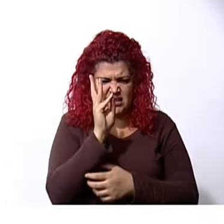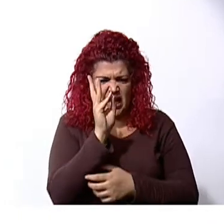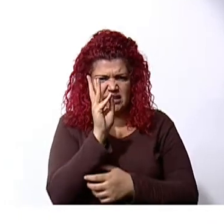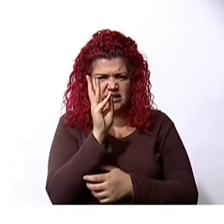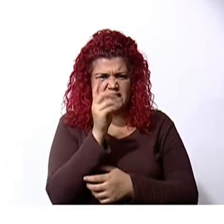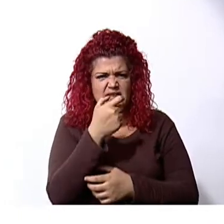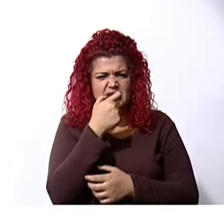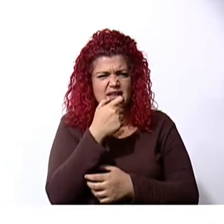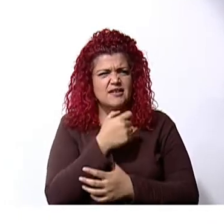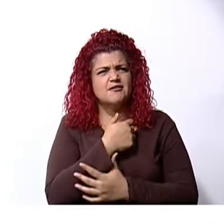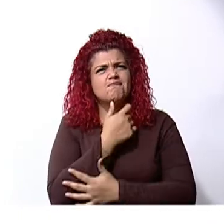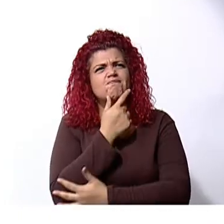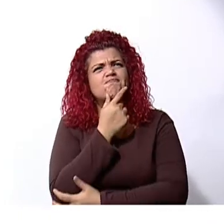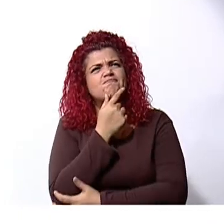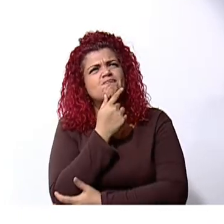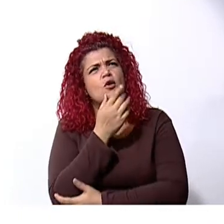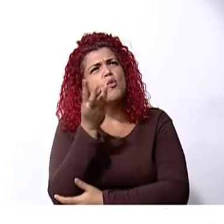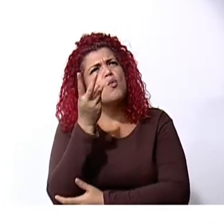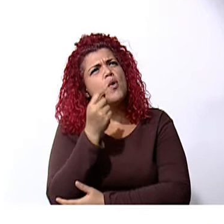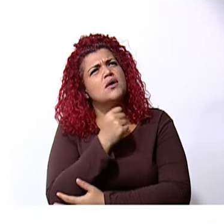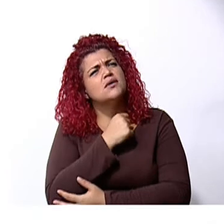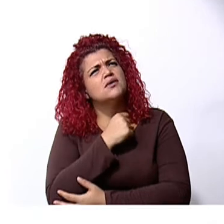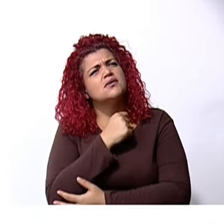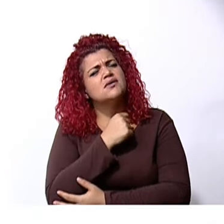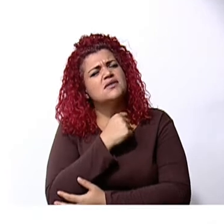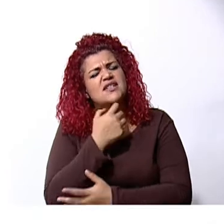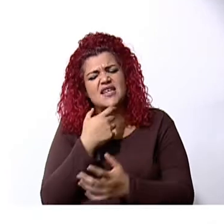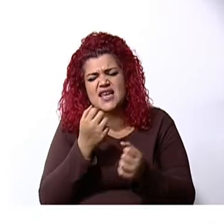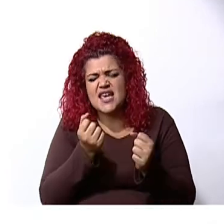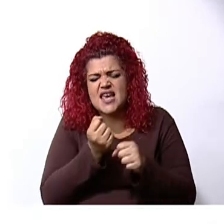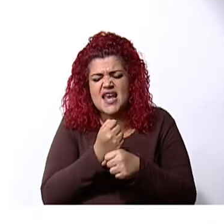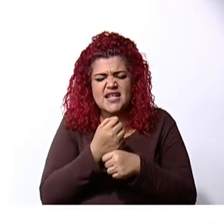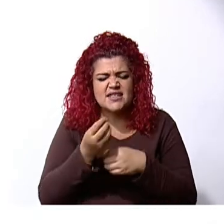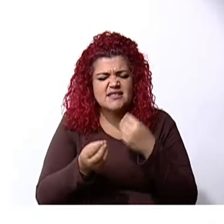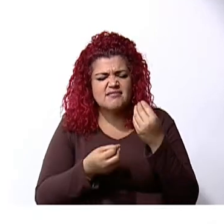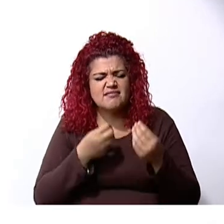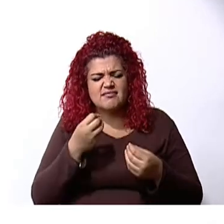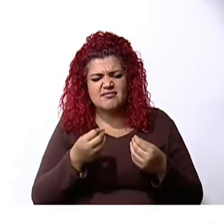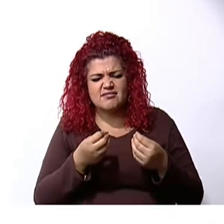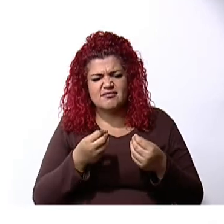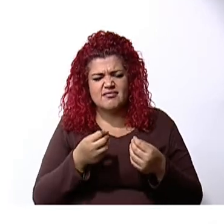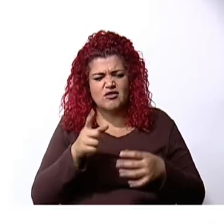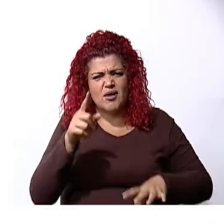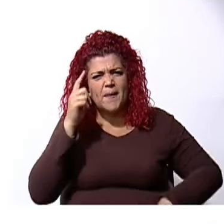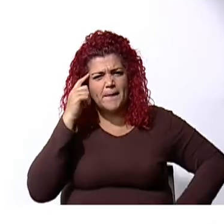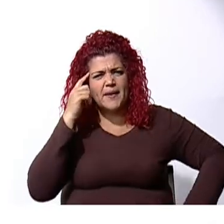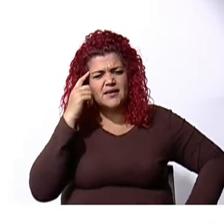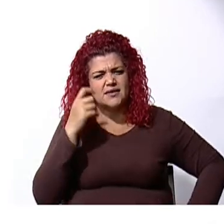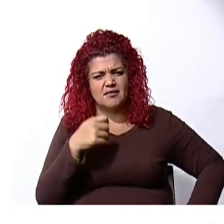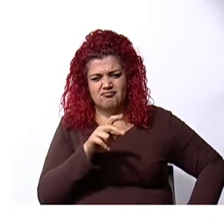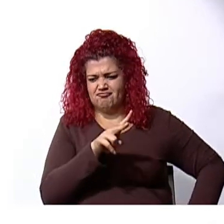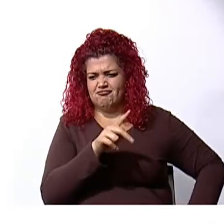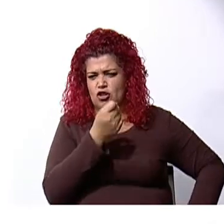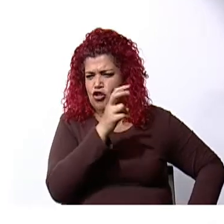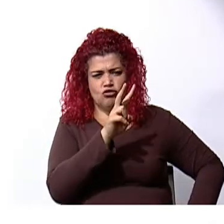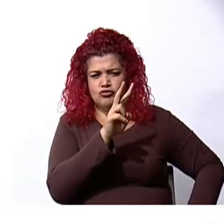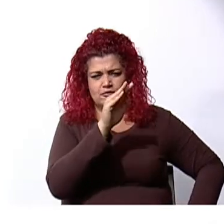galletas? Ay, ¿cuánta? ¿Qué debemos de hacer? ¿Qué se les ocurre?